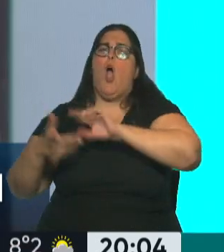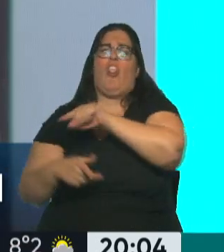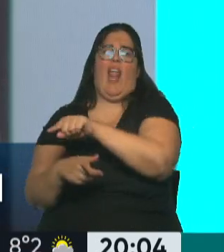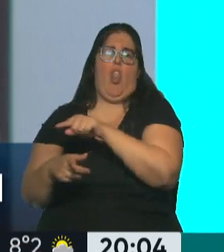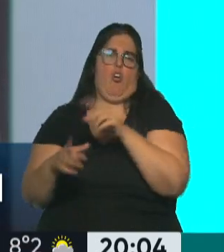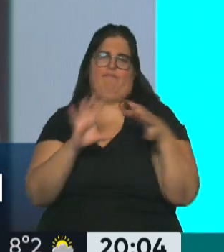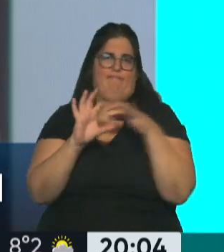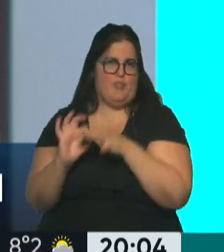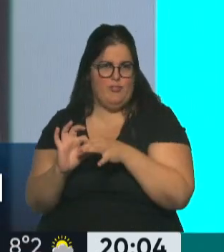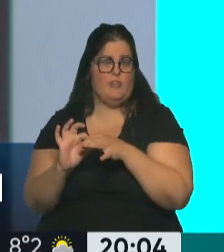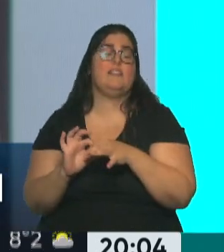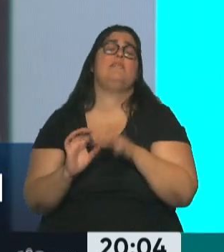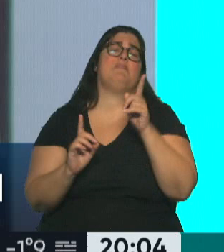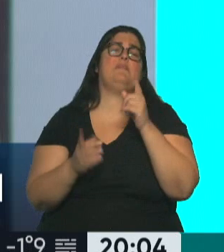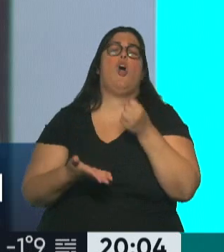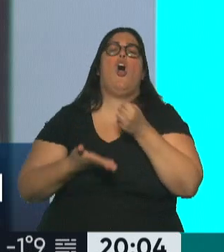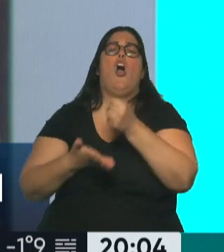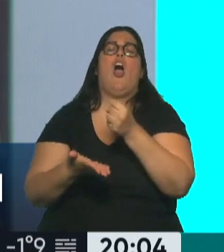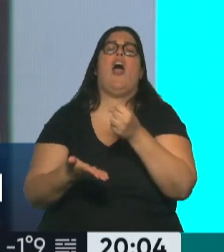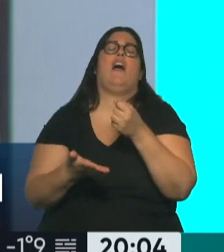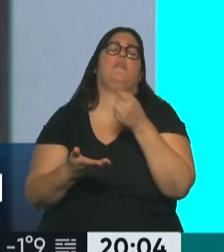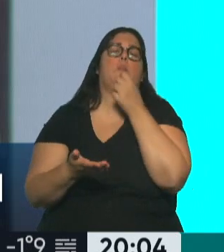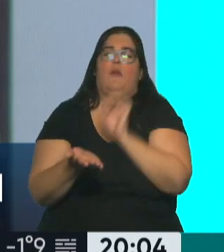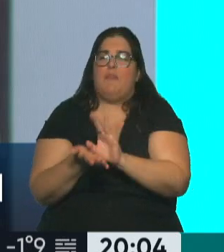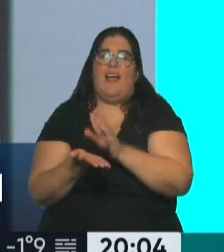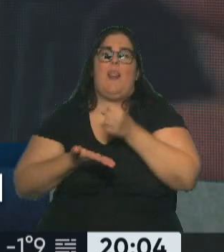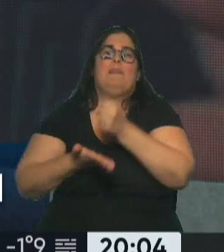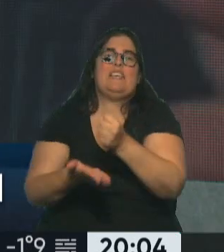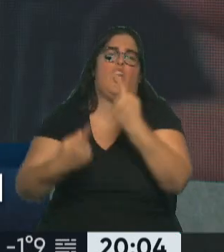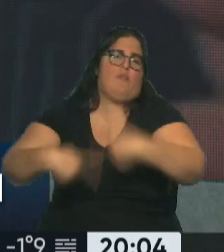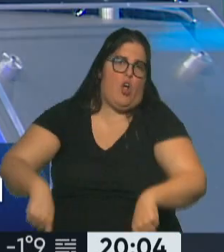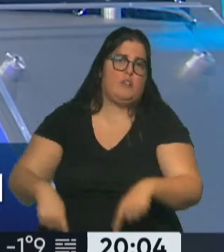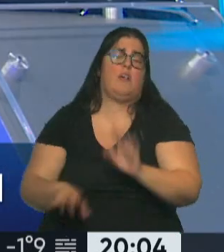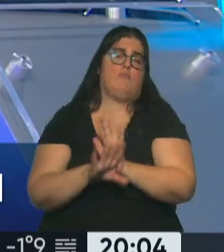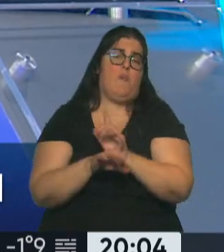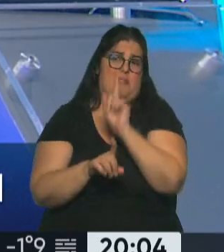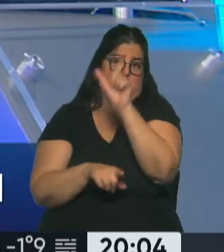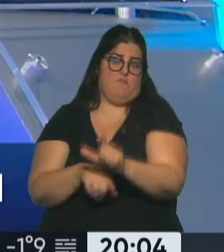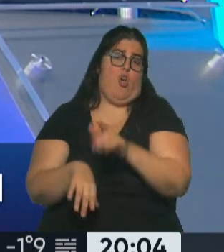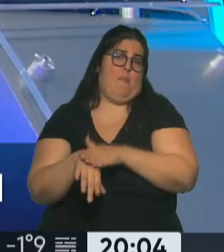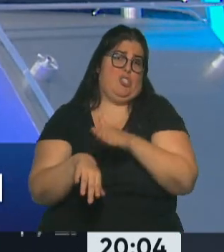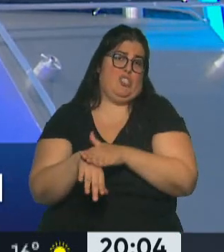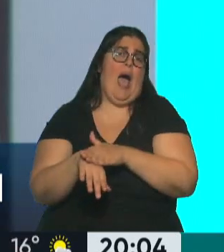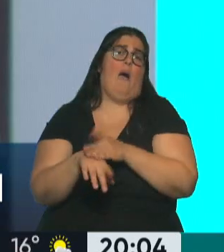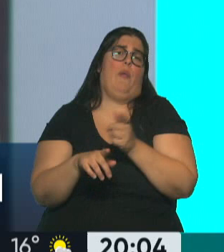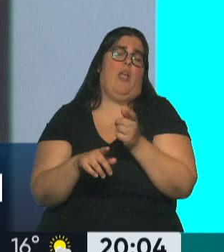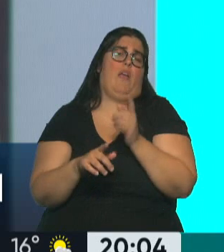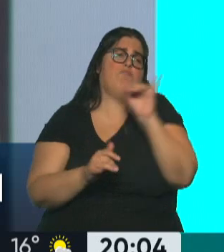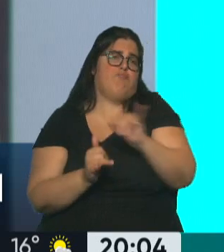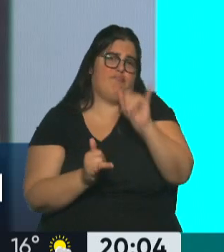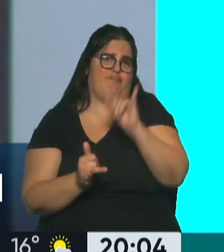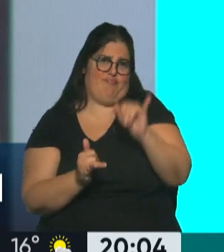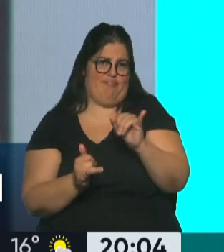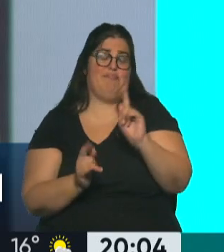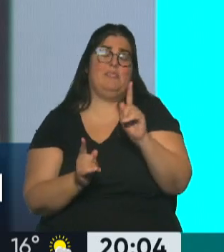la las indemnizaciones y por lo pronto fue el interlocutor fue el interlocutor le explicó Gerardo